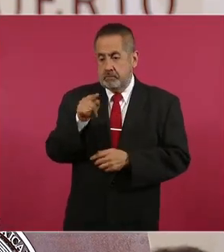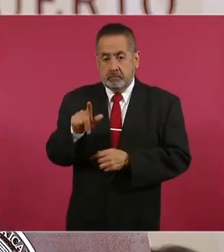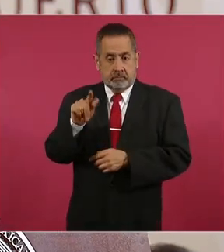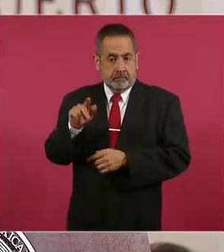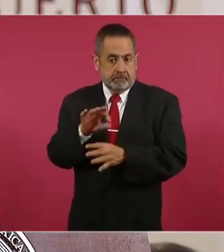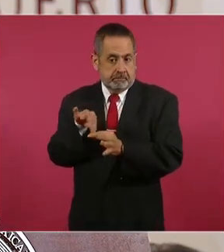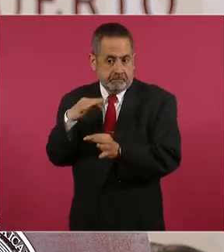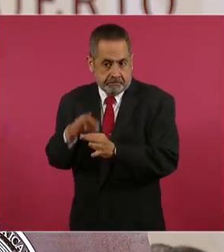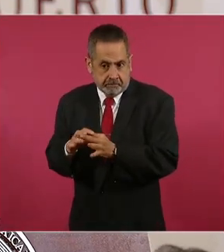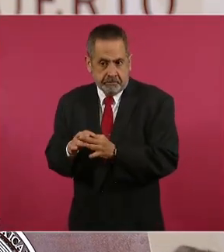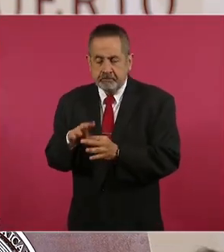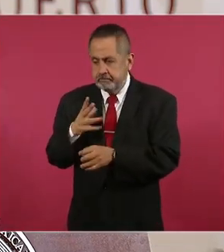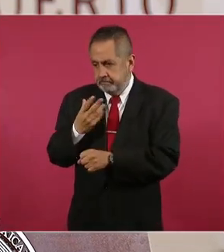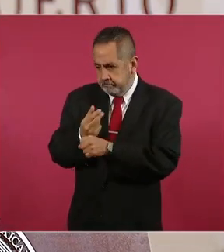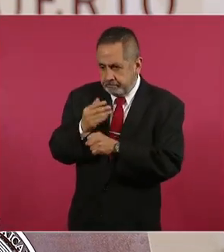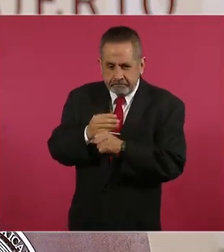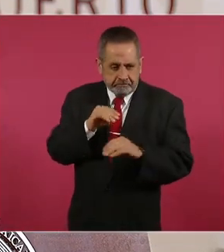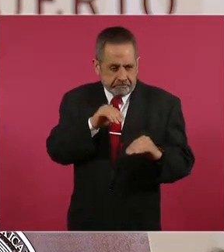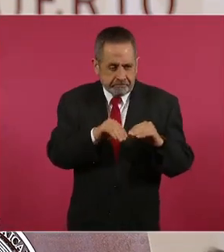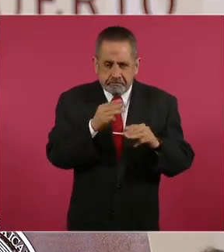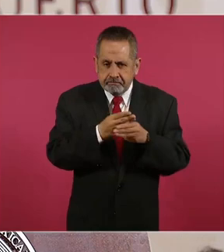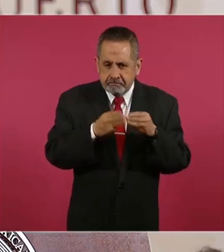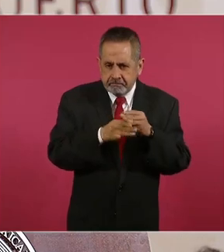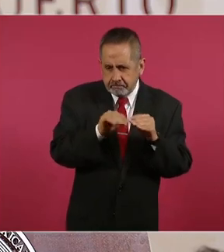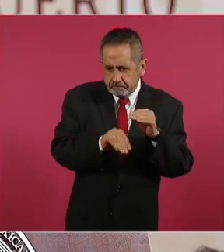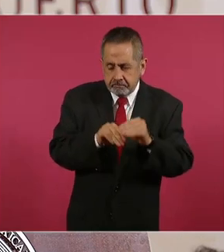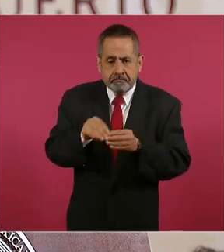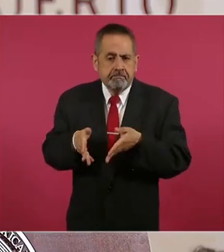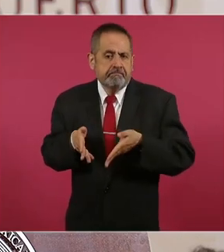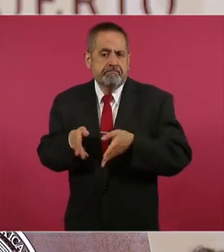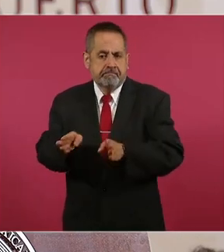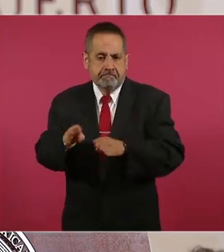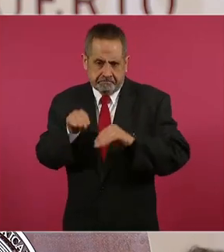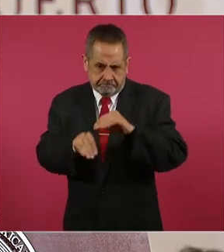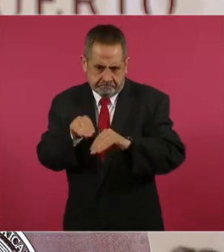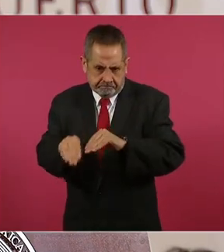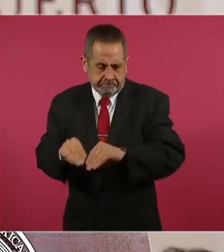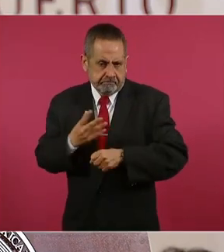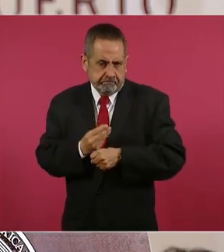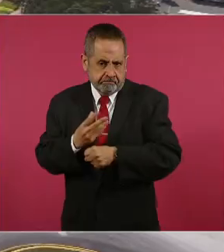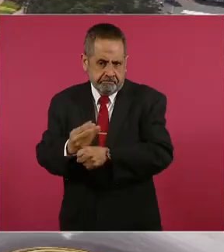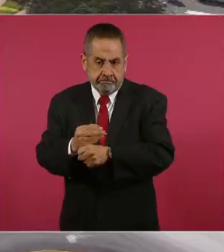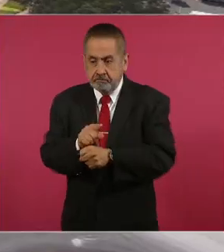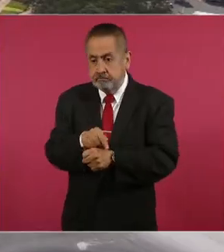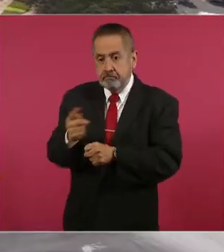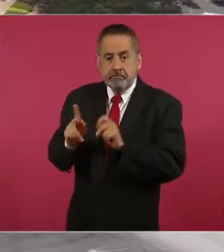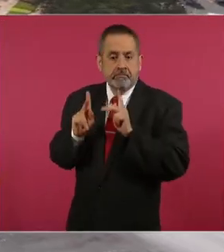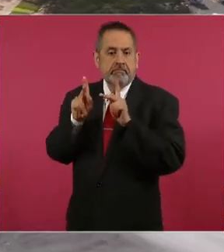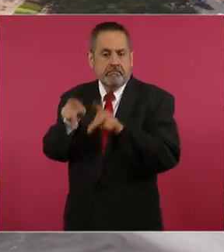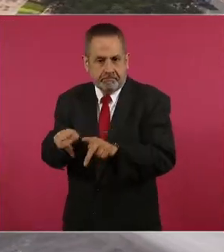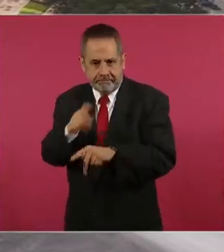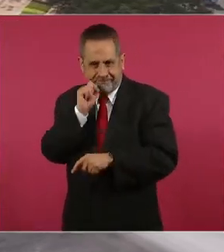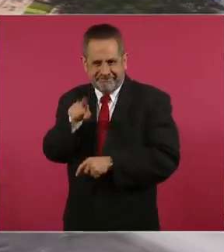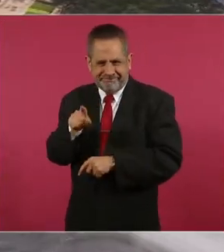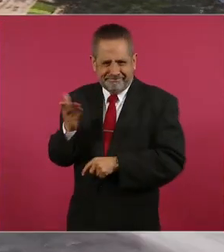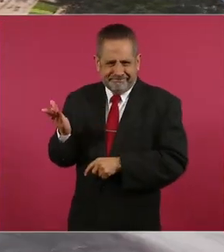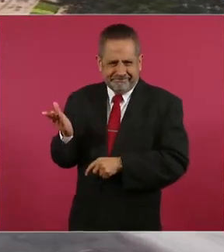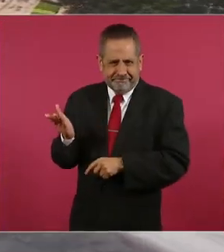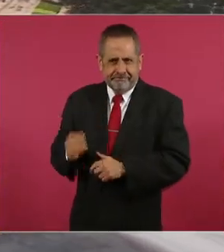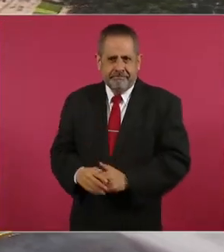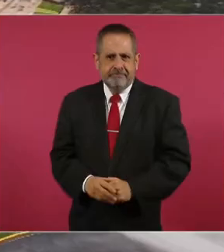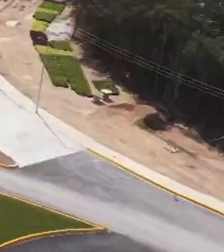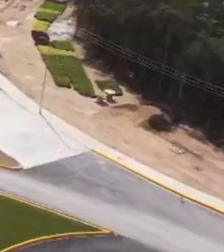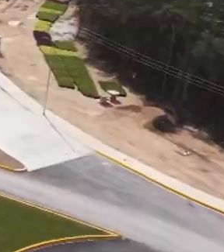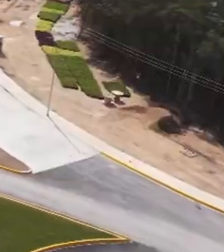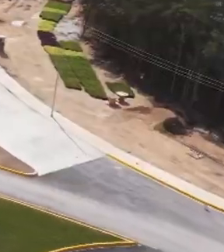trabaja en la explotación de bancos de materiales para la construcción del camino del servicio al tren y del puente sobre la avenida Guayacán y el mejoramiento de la zona arqueológica